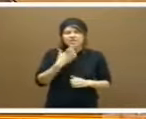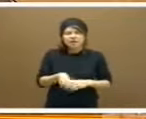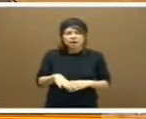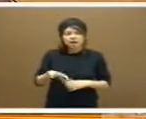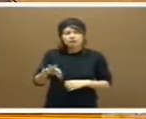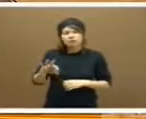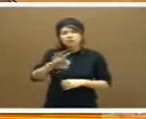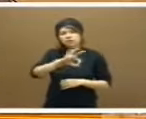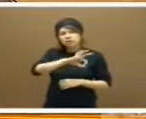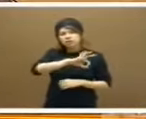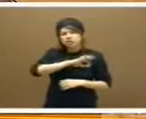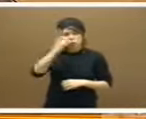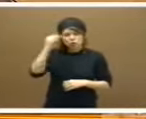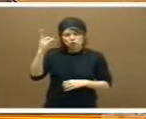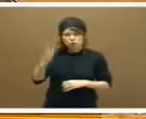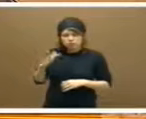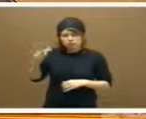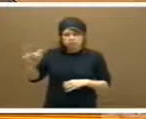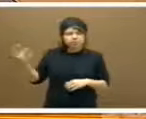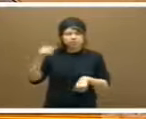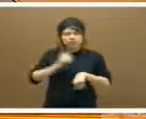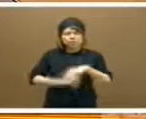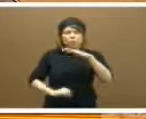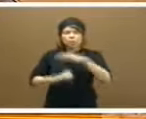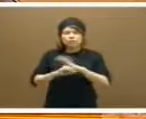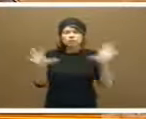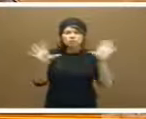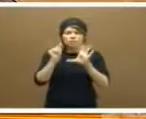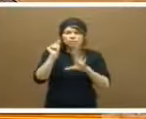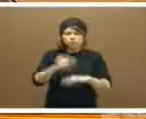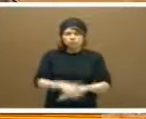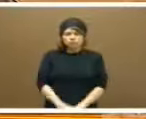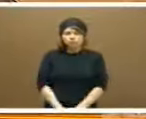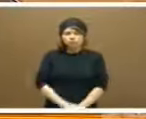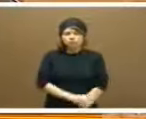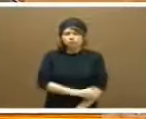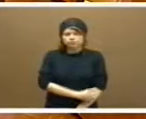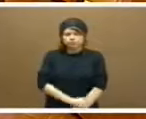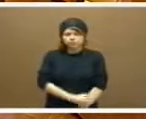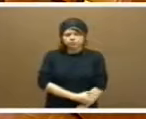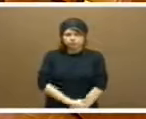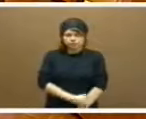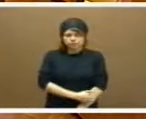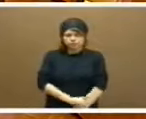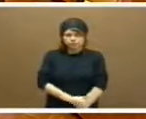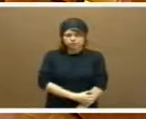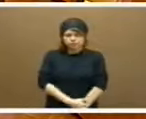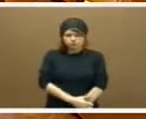tiene la palabra el señor Escobar Muñoz por tiempo de 10 minutos.